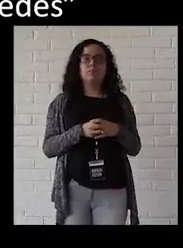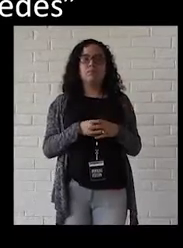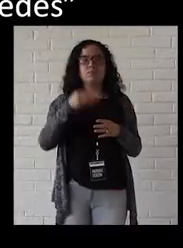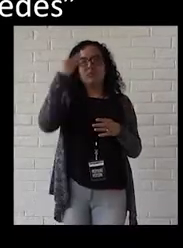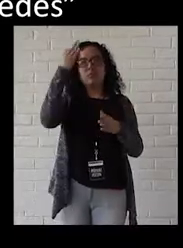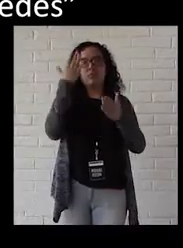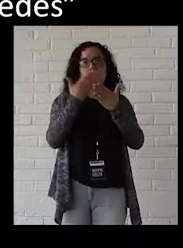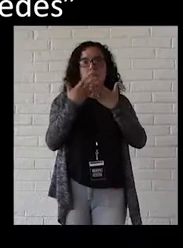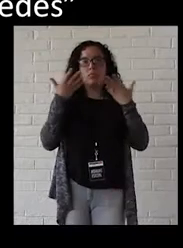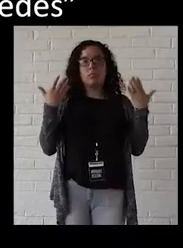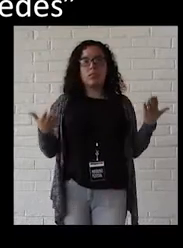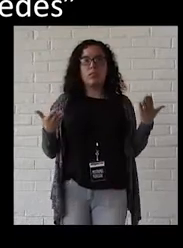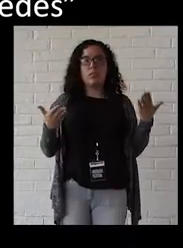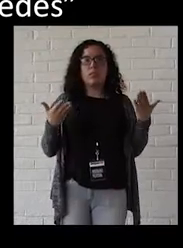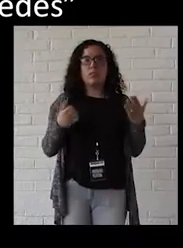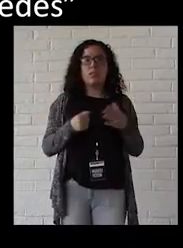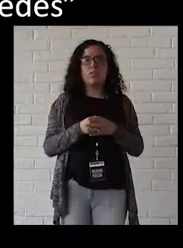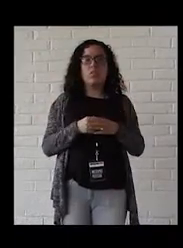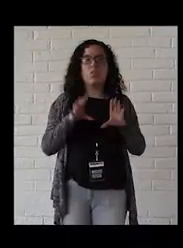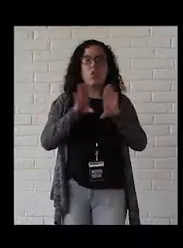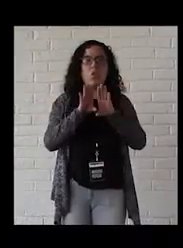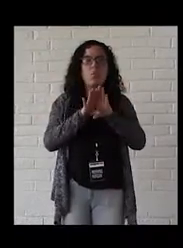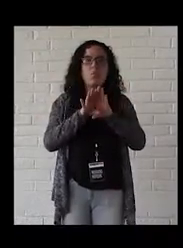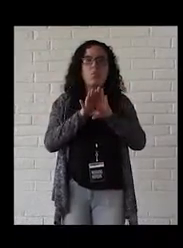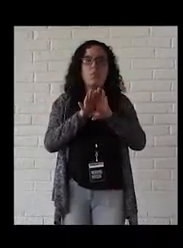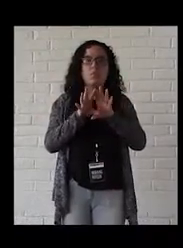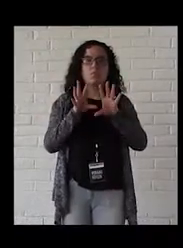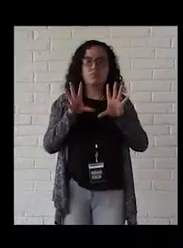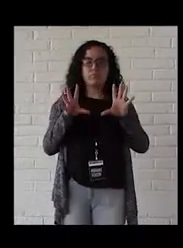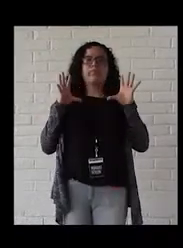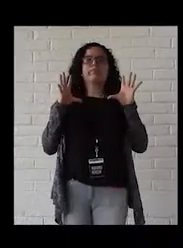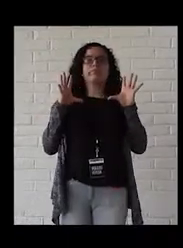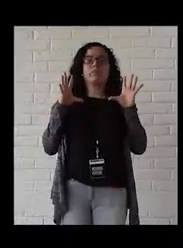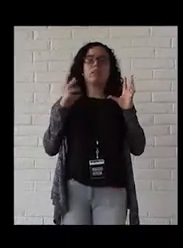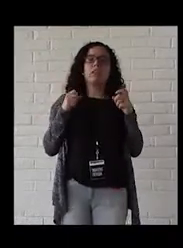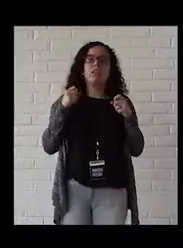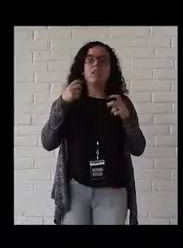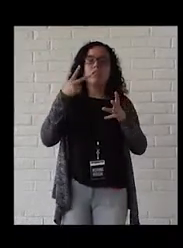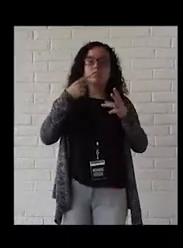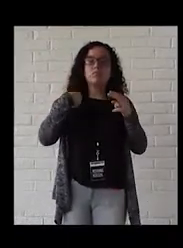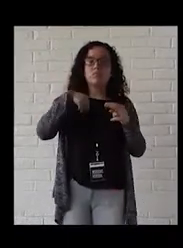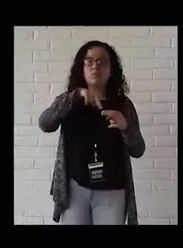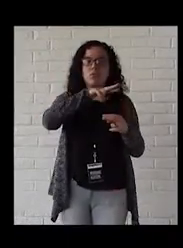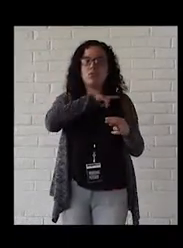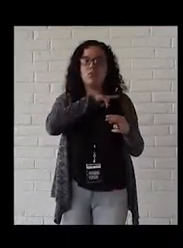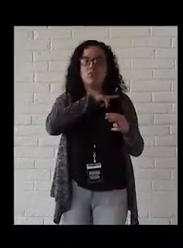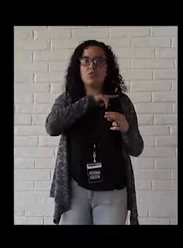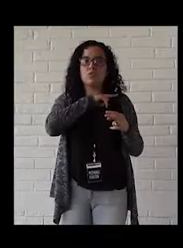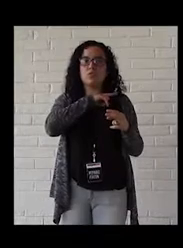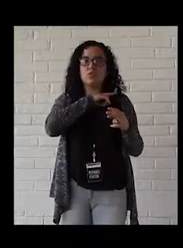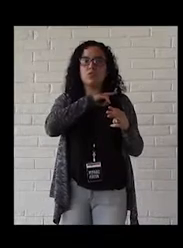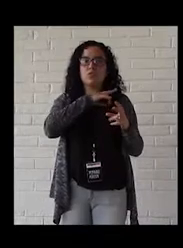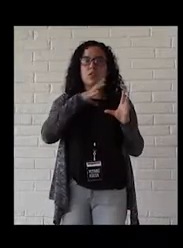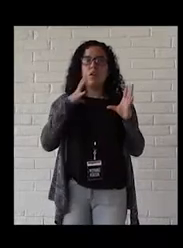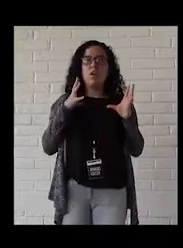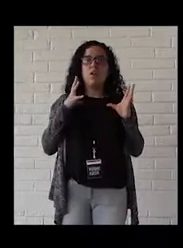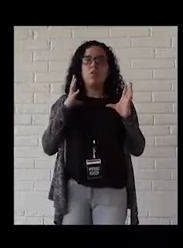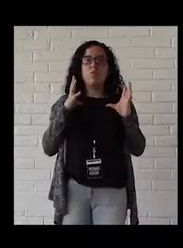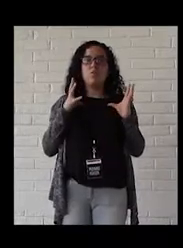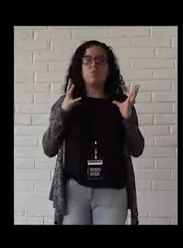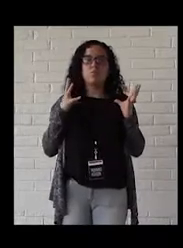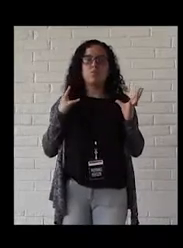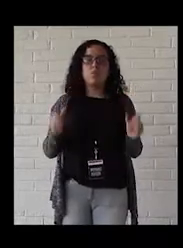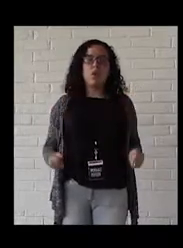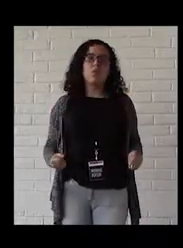es una cosa donde te regresa la capacidad de asombro, como que pocas cosas en la vida nos regresan a ser como niños, esta capacidad de